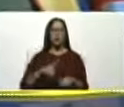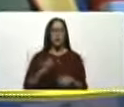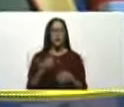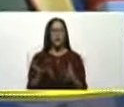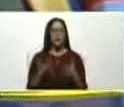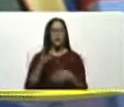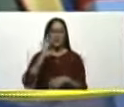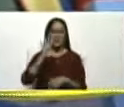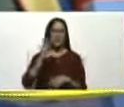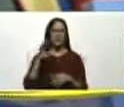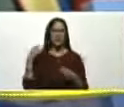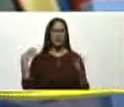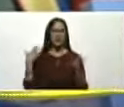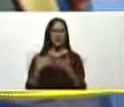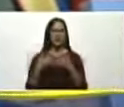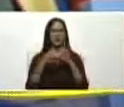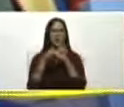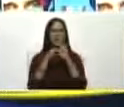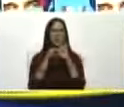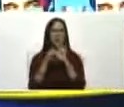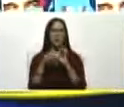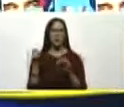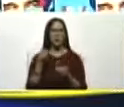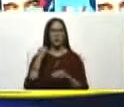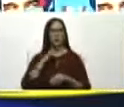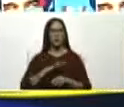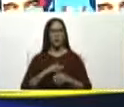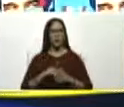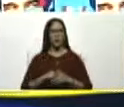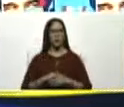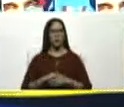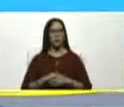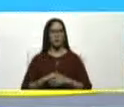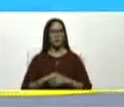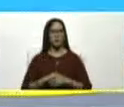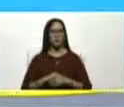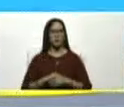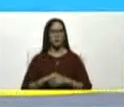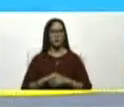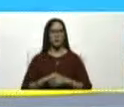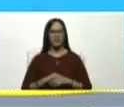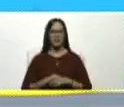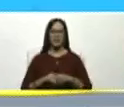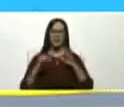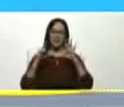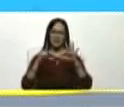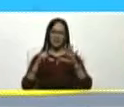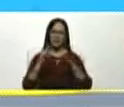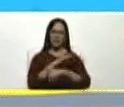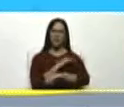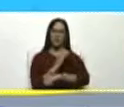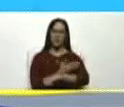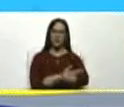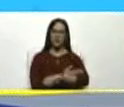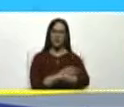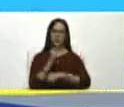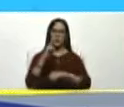generaciones unidas, como estamos, y las 7 fuerzas en